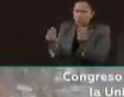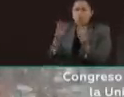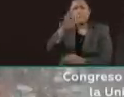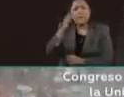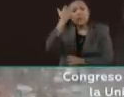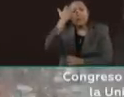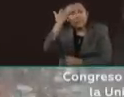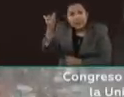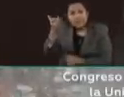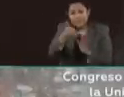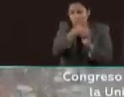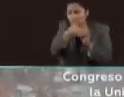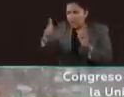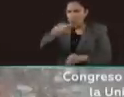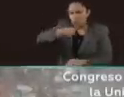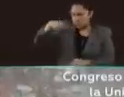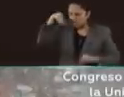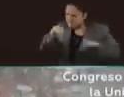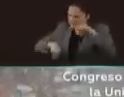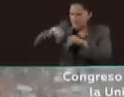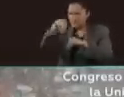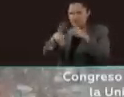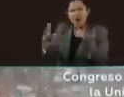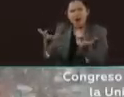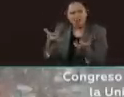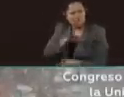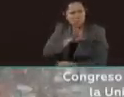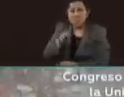6 años Felipe Calderón, incluido